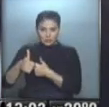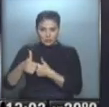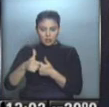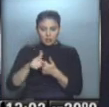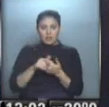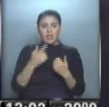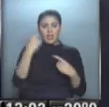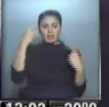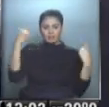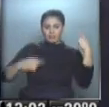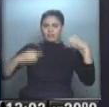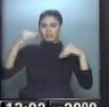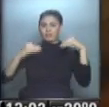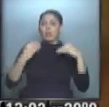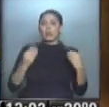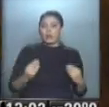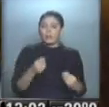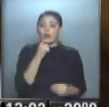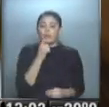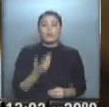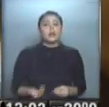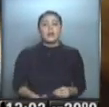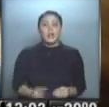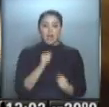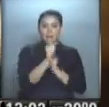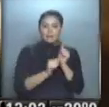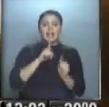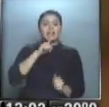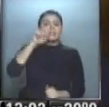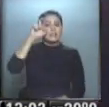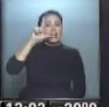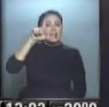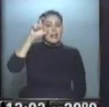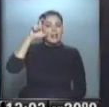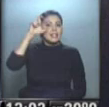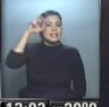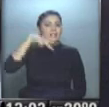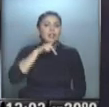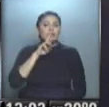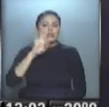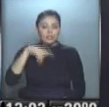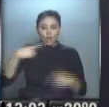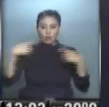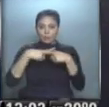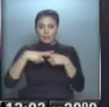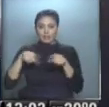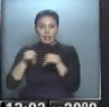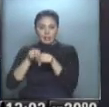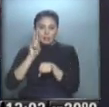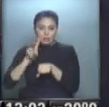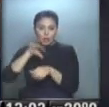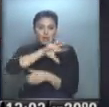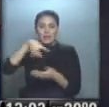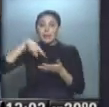es muy desigual el criterio. Por ejemplo, la empresa Telecentro, que compite con Cablevisión en el área metropolitana de